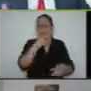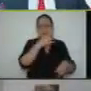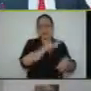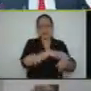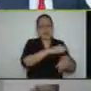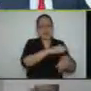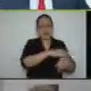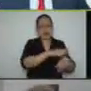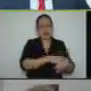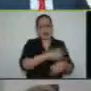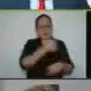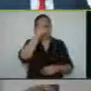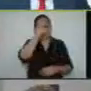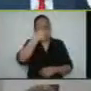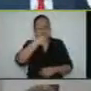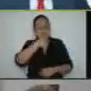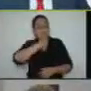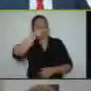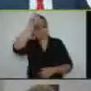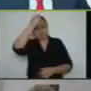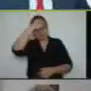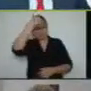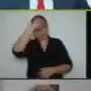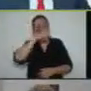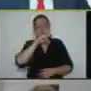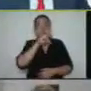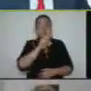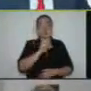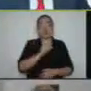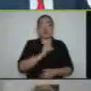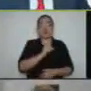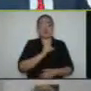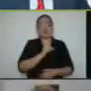desde mi punto de vista, una